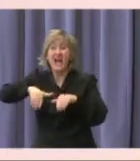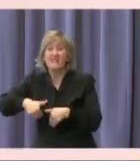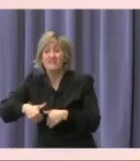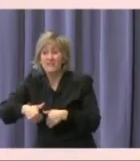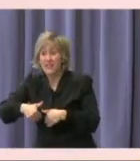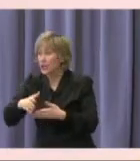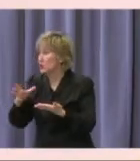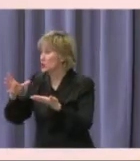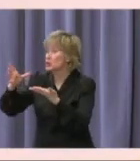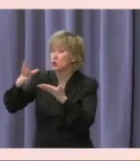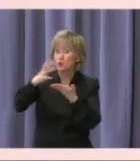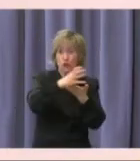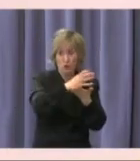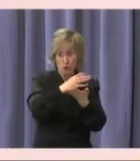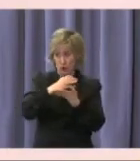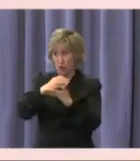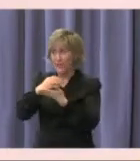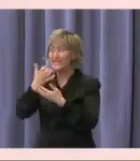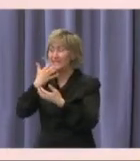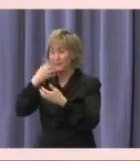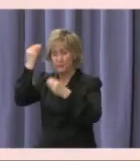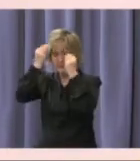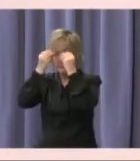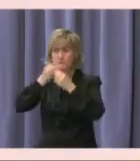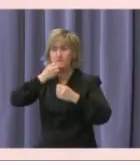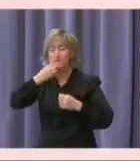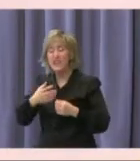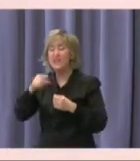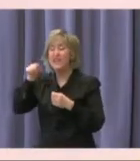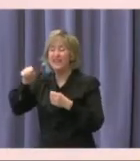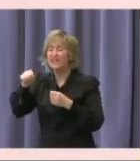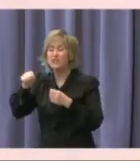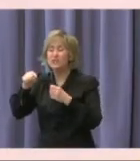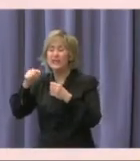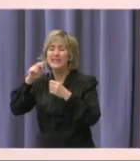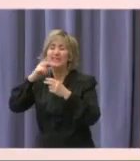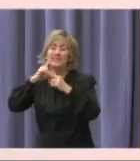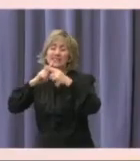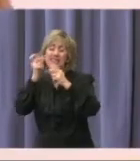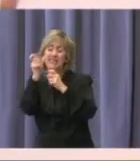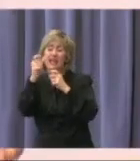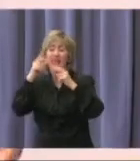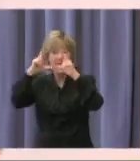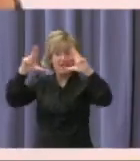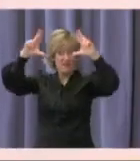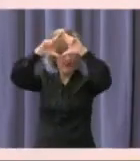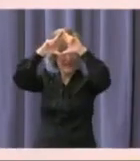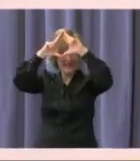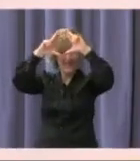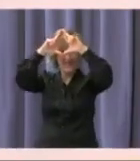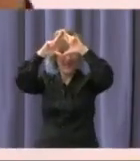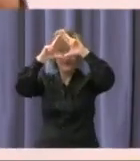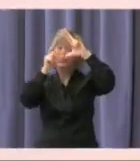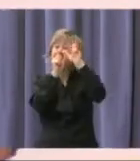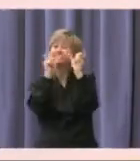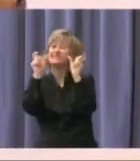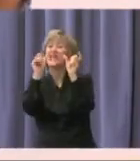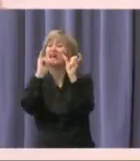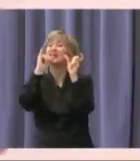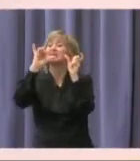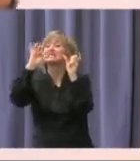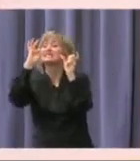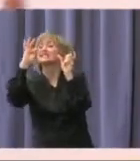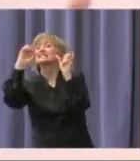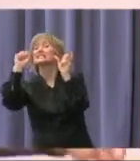si tiene un mínimo de sentido común, es feminista. Y que feminista acaba en ista, es un término común, y pueden ser las mujeres y